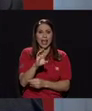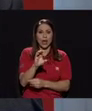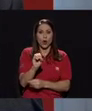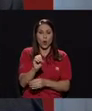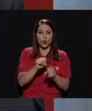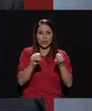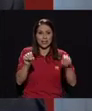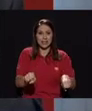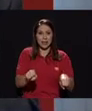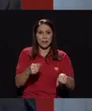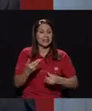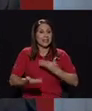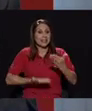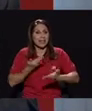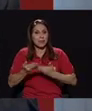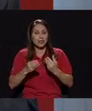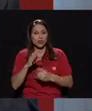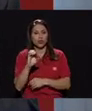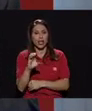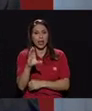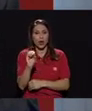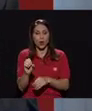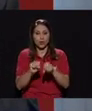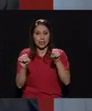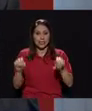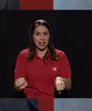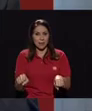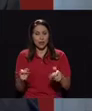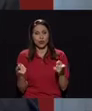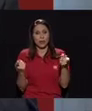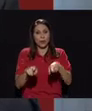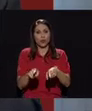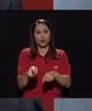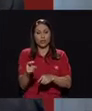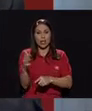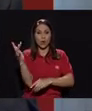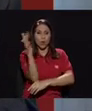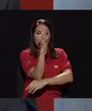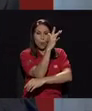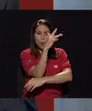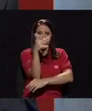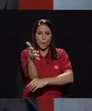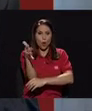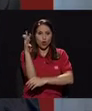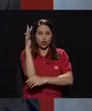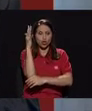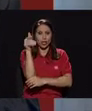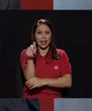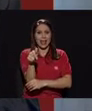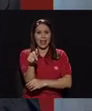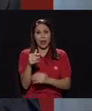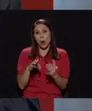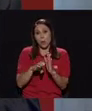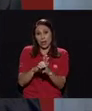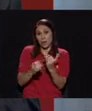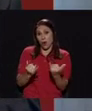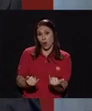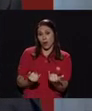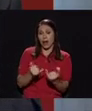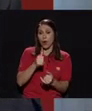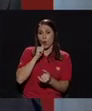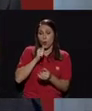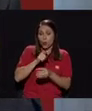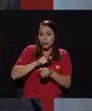y de los servicios ecosistémicos que produce, por ejemplo, un bosque o en este caso un humedal, se refieren